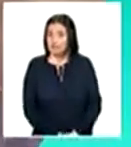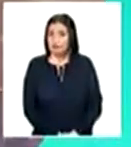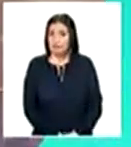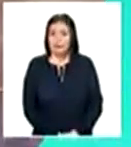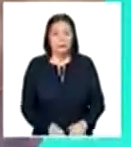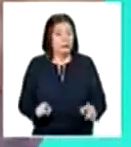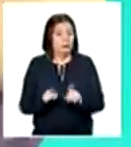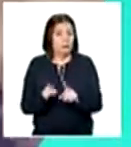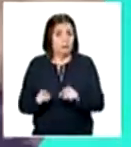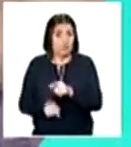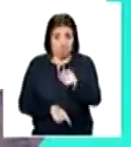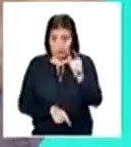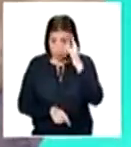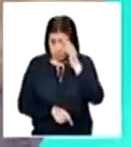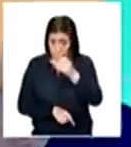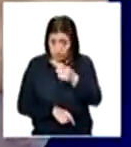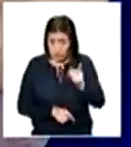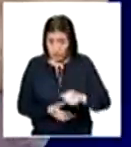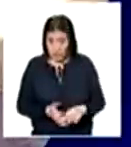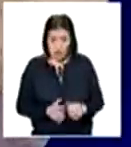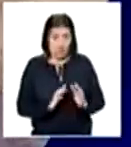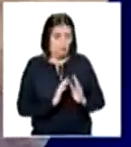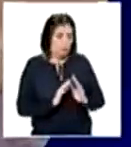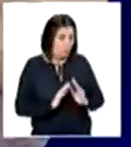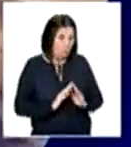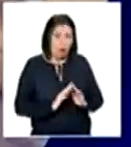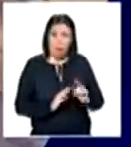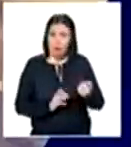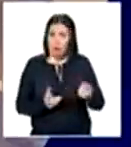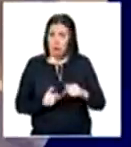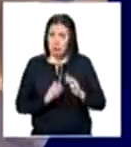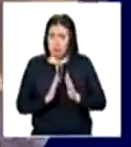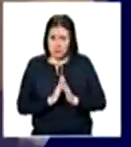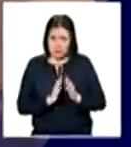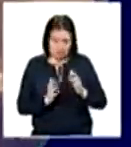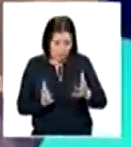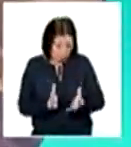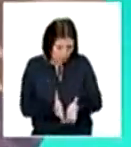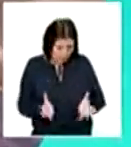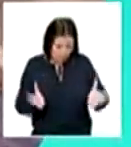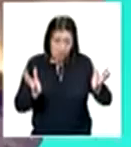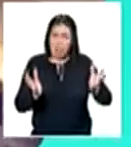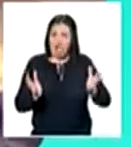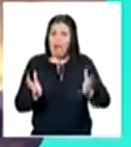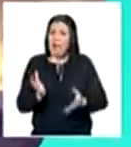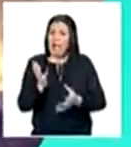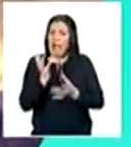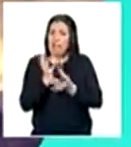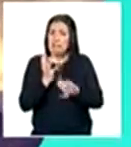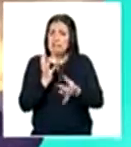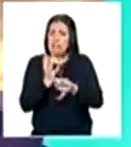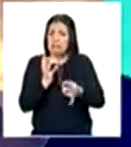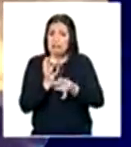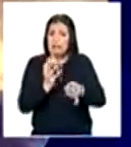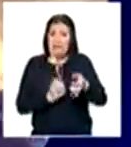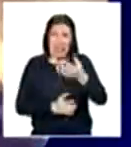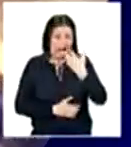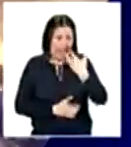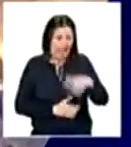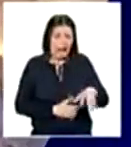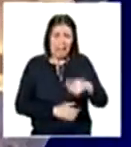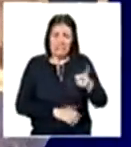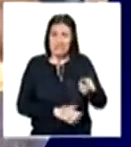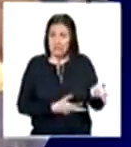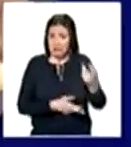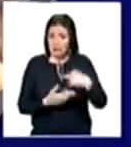Y también, aunque usted no lo crea, un monje asombra al mundo al meditar en una olla con aceite hirviendo. Con eso y más regresamos.